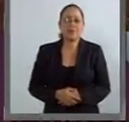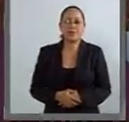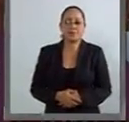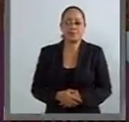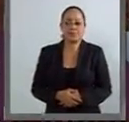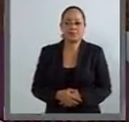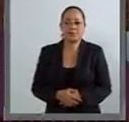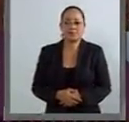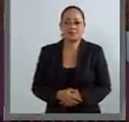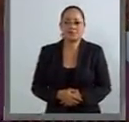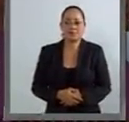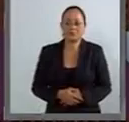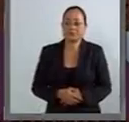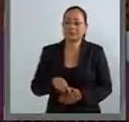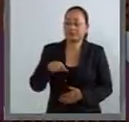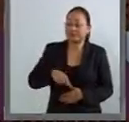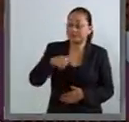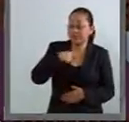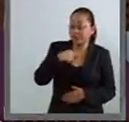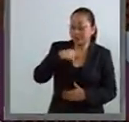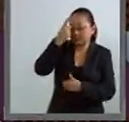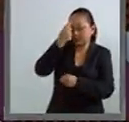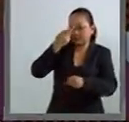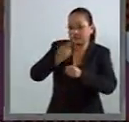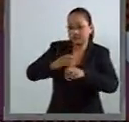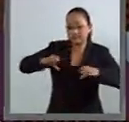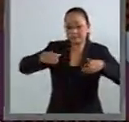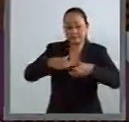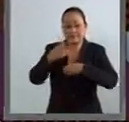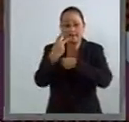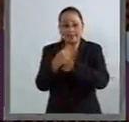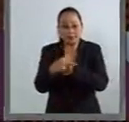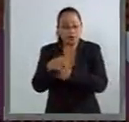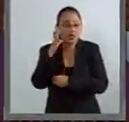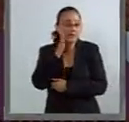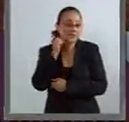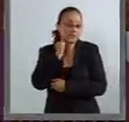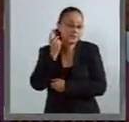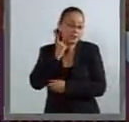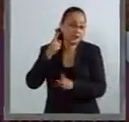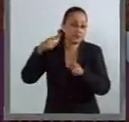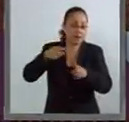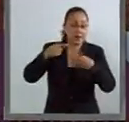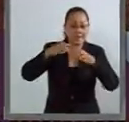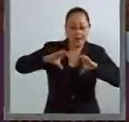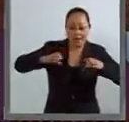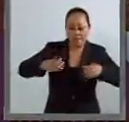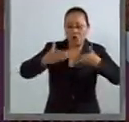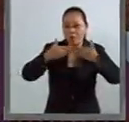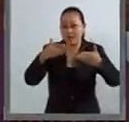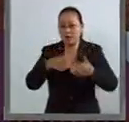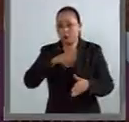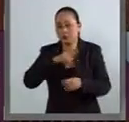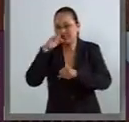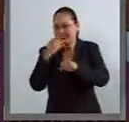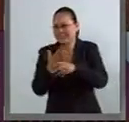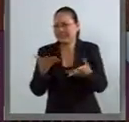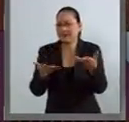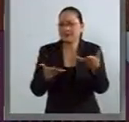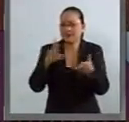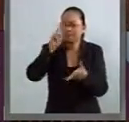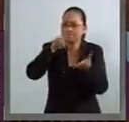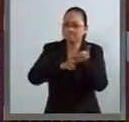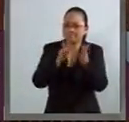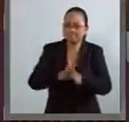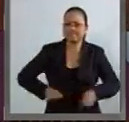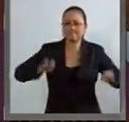función al frente del canal del Congreso, desde luego hablar de Parlamento Abierto resulta fundamental, una vez que partimos de